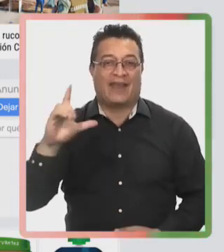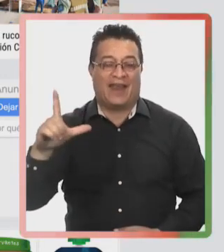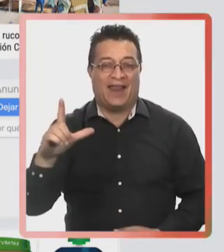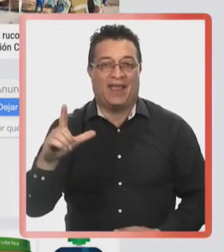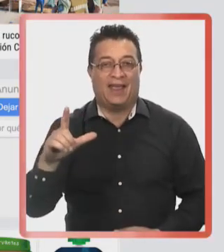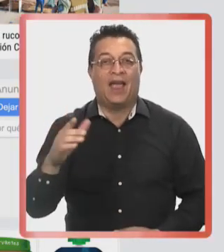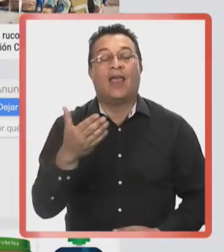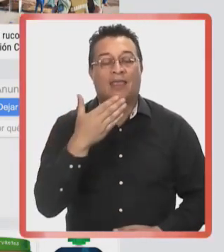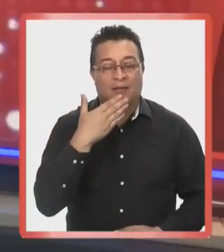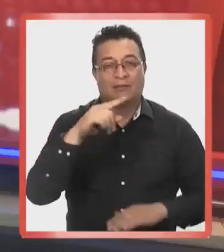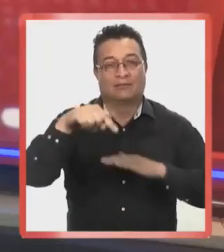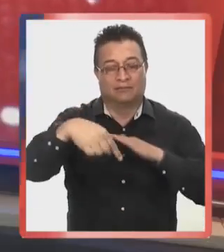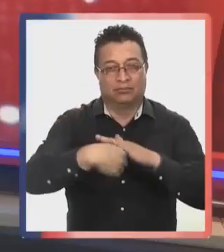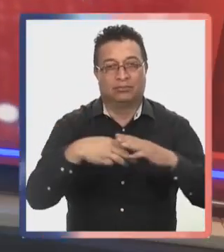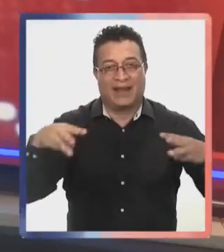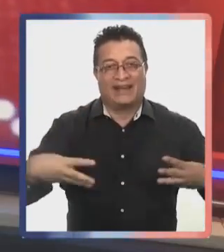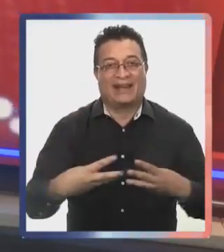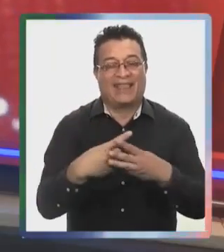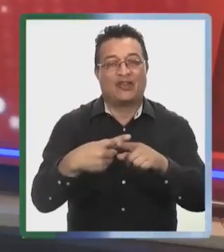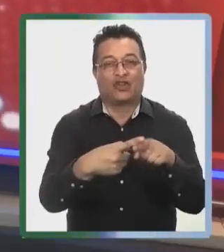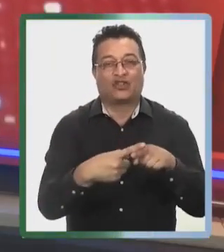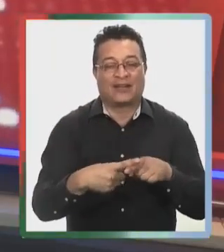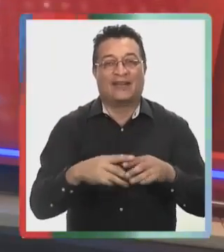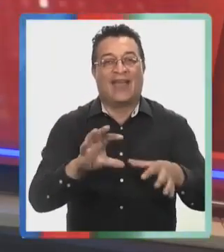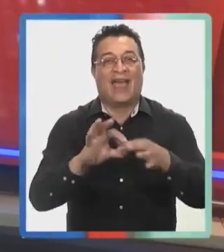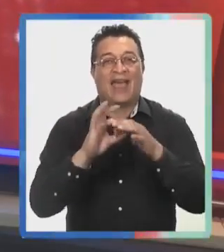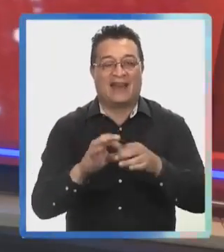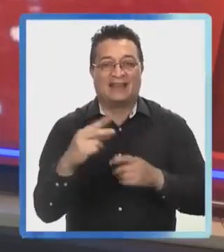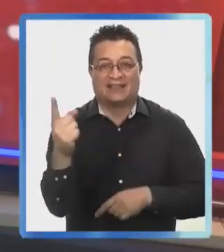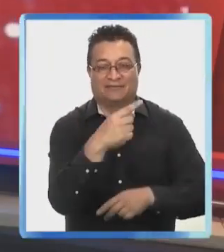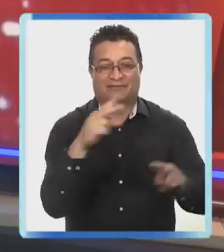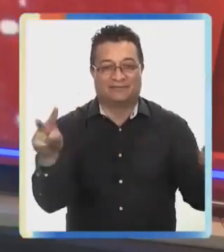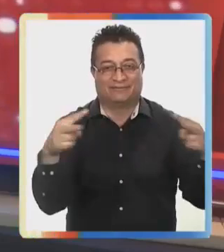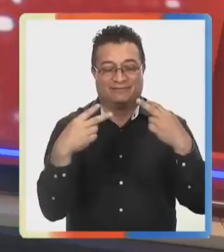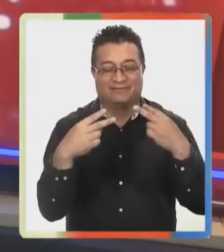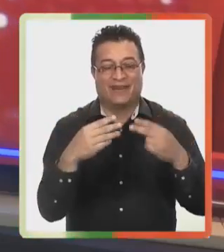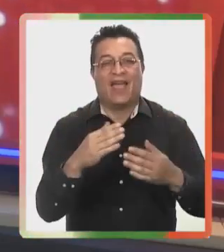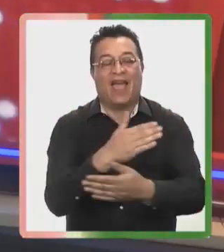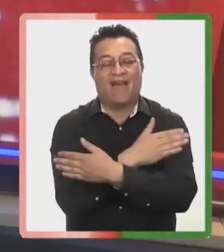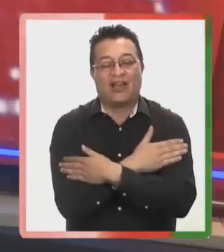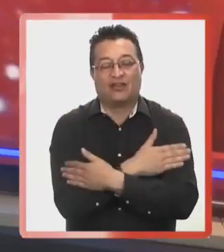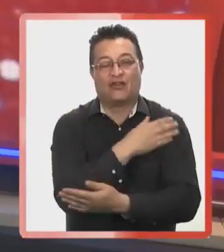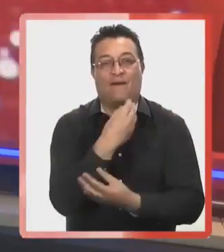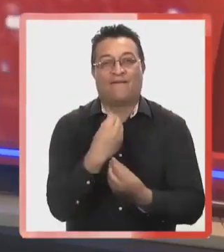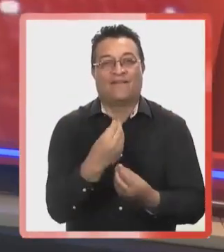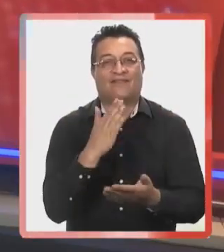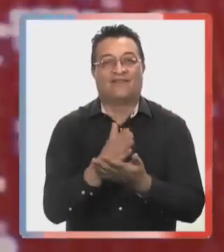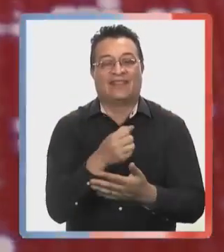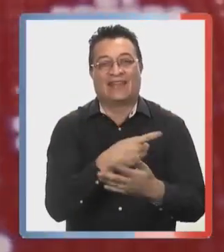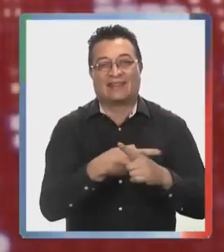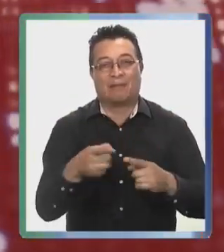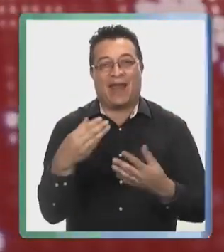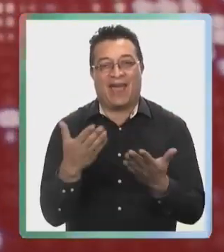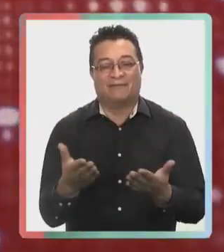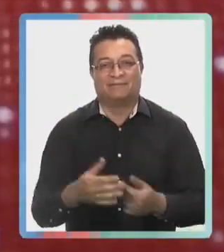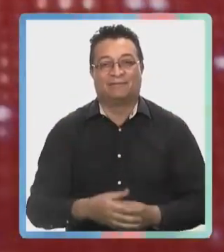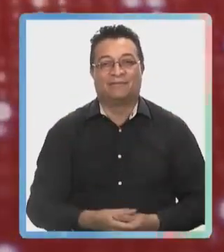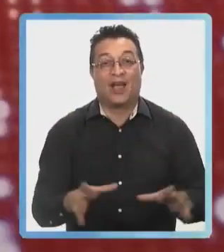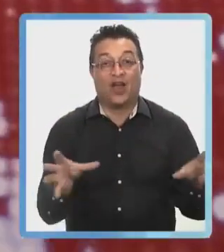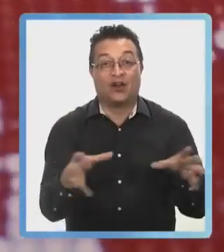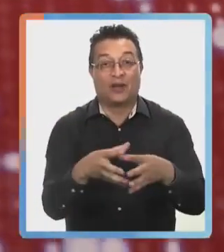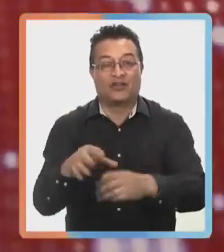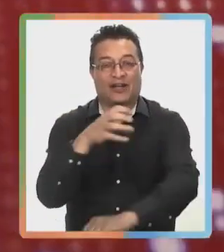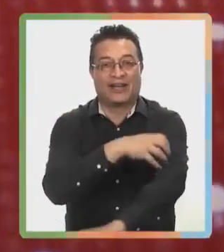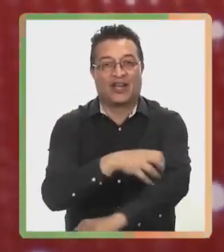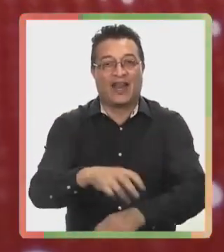www.portavoznoticias.cl y seguirnos en redes sociales. Gracias por acompañarnos, un abrazo y un buen fin de semana. Asociación Regional de